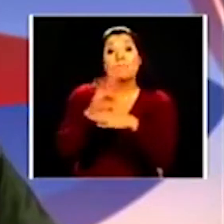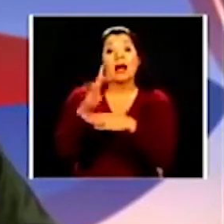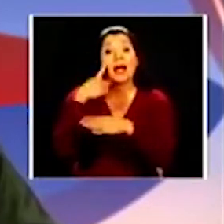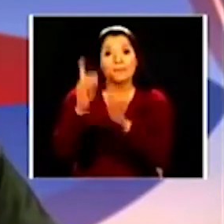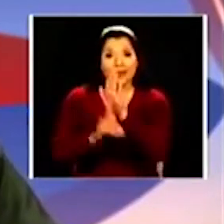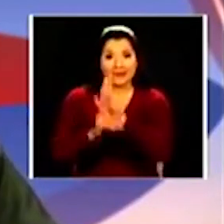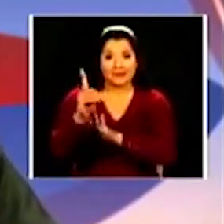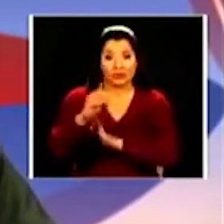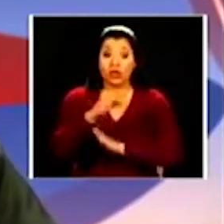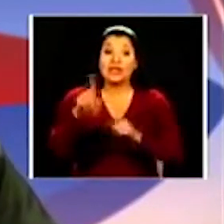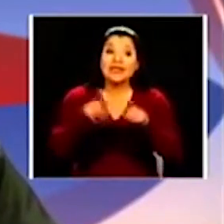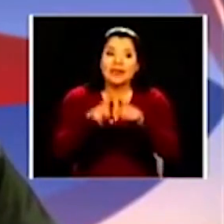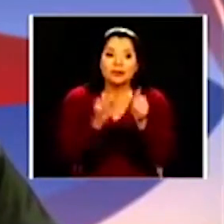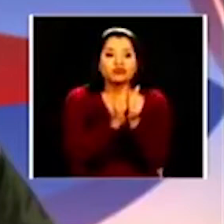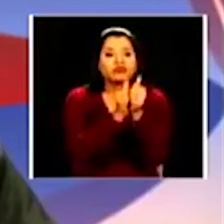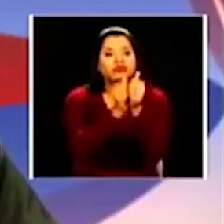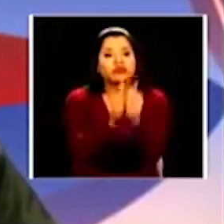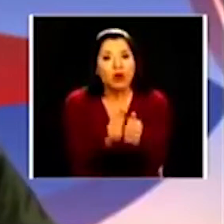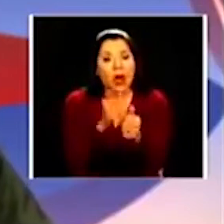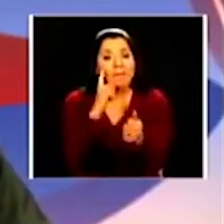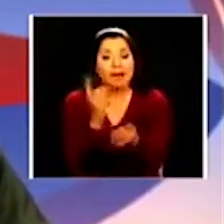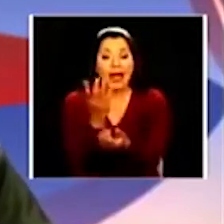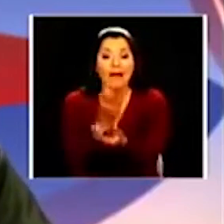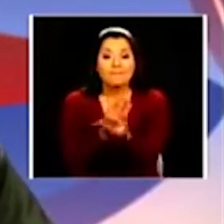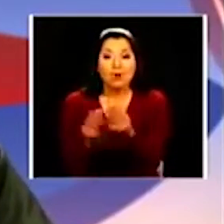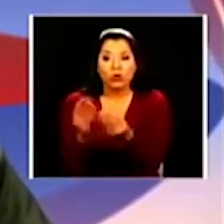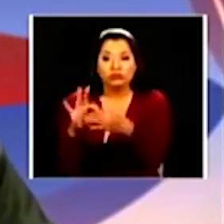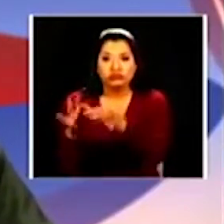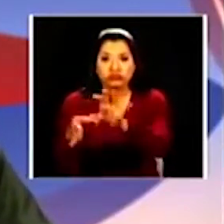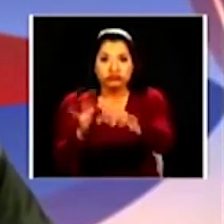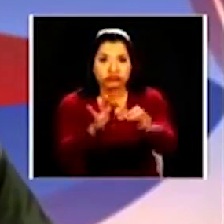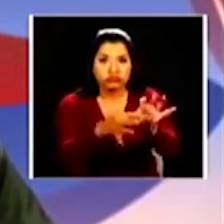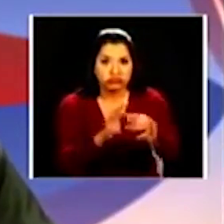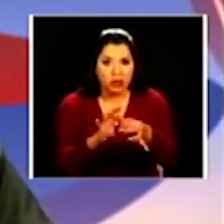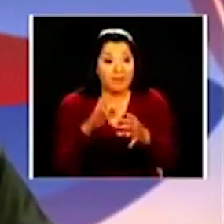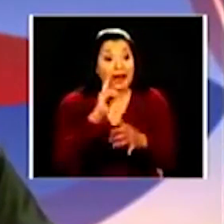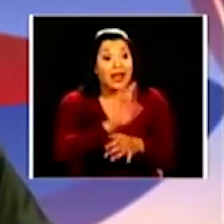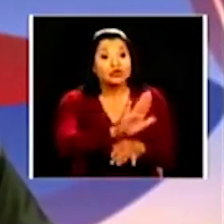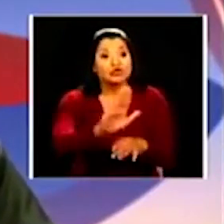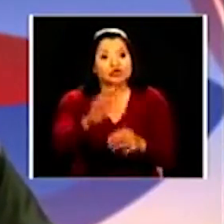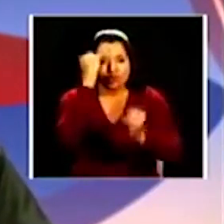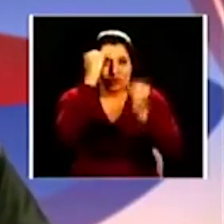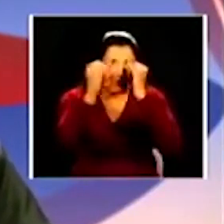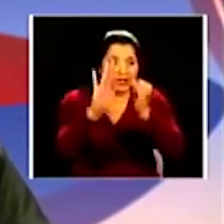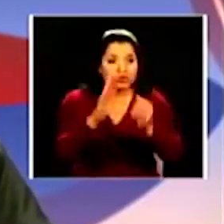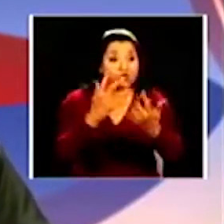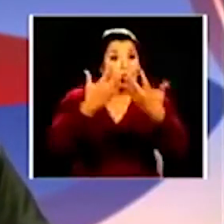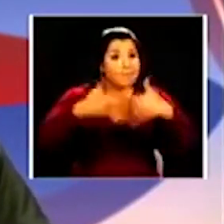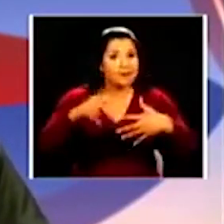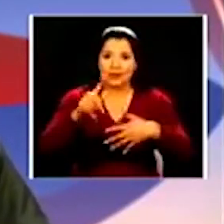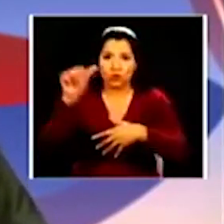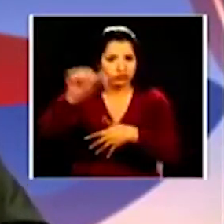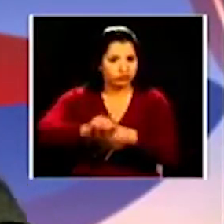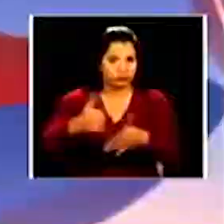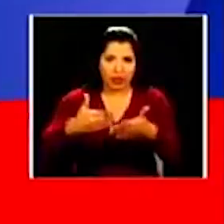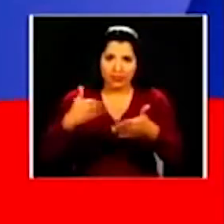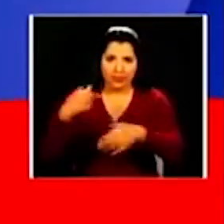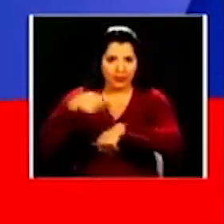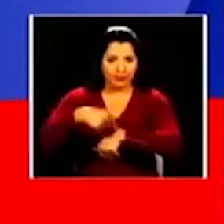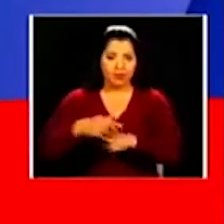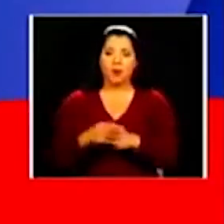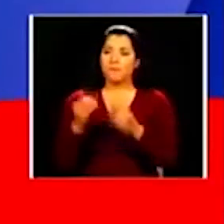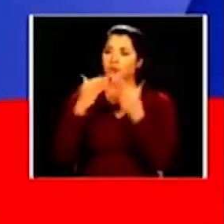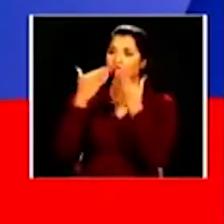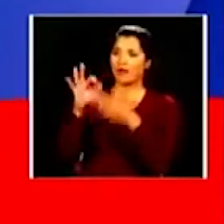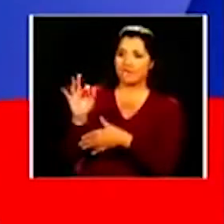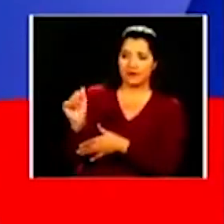los encadenamientos productivos, como dije anteriormente, para que sus emprendimientos no fracasen antes de tiempo. Muchas gracias, don Fabricio.